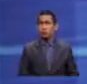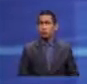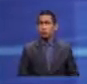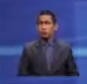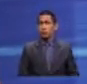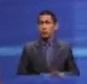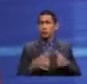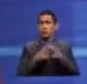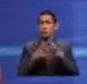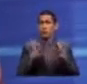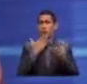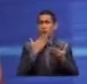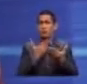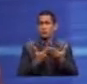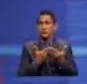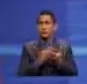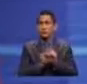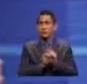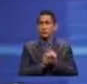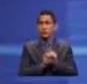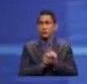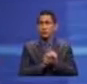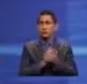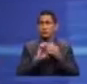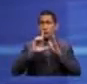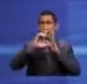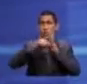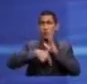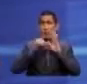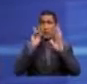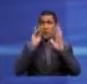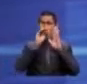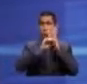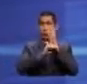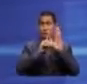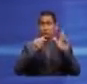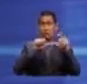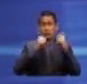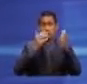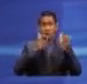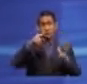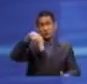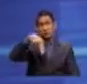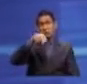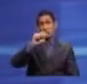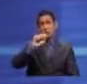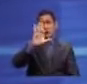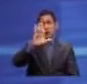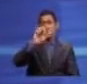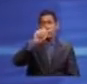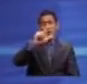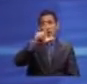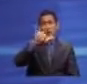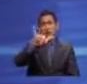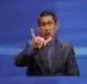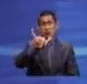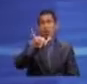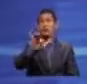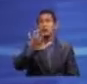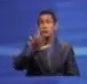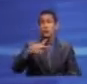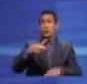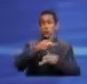Muy bien, gracias Cristian. Y precisamente, pues luego de la denuncia que presentó la asambleísta Natalie Murillo, el presidente del Consejo